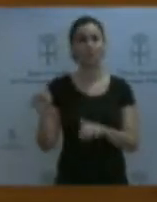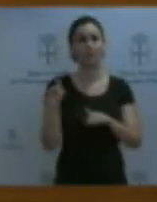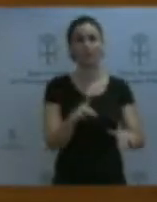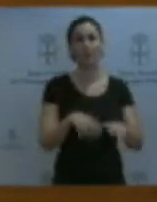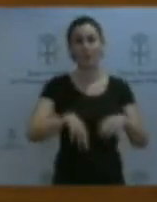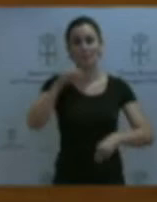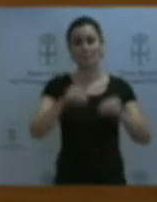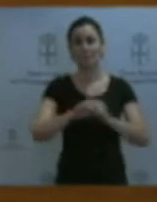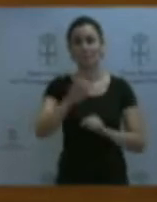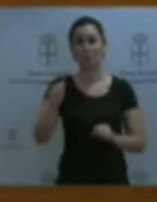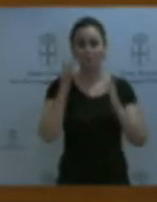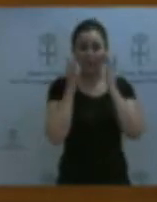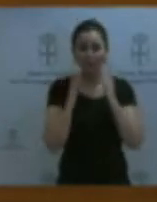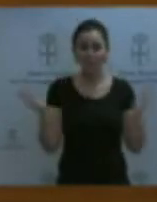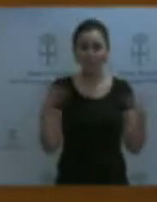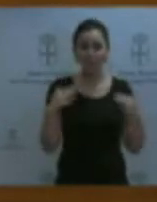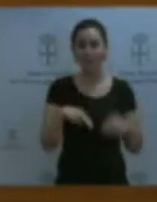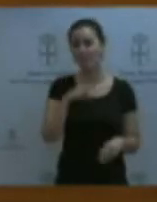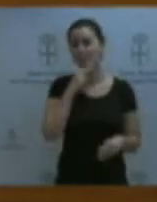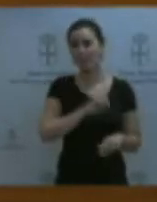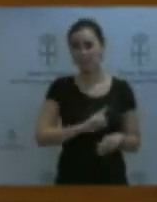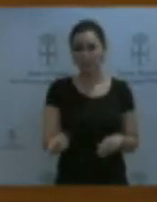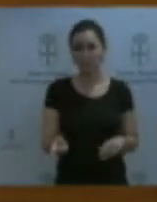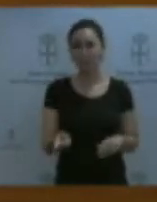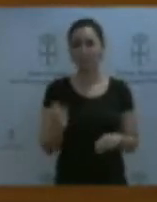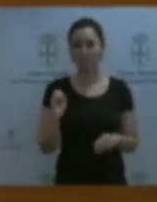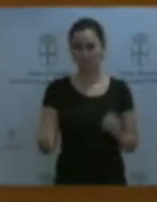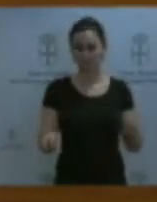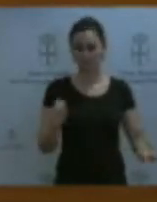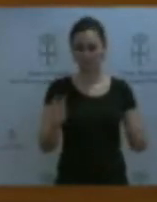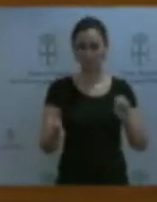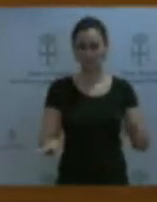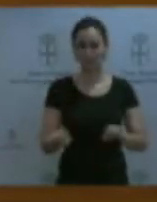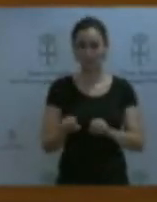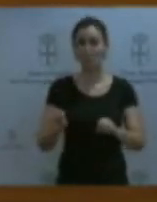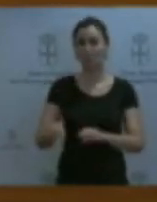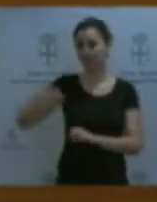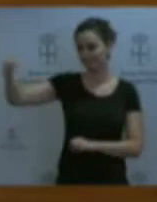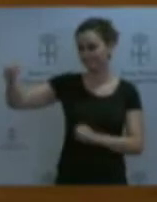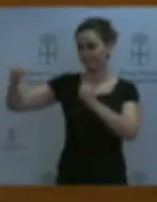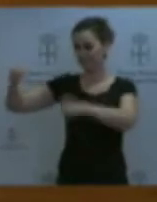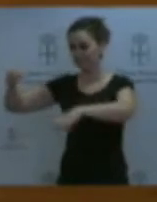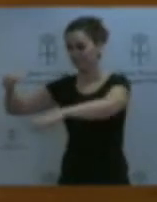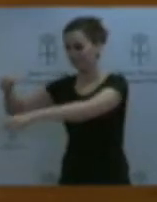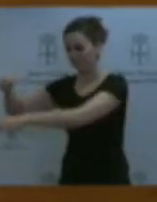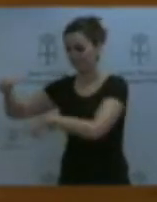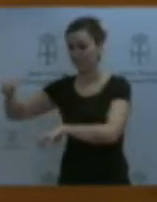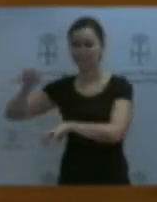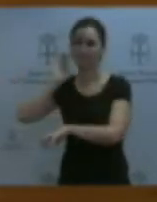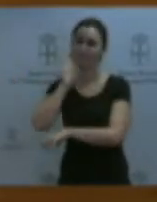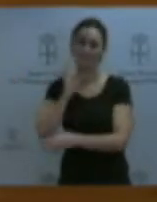públicos, así como la basura acumulada en los contenedores y sus alrededores. Le comentaba lo de la noticia de Bulnes, pero